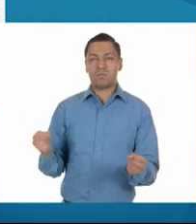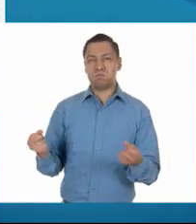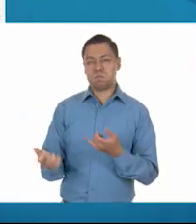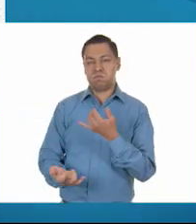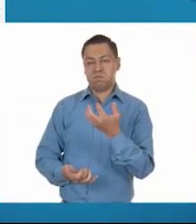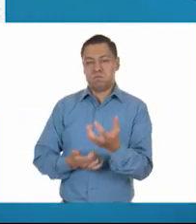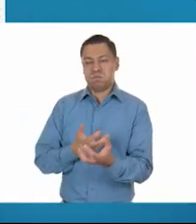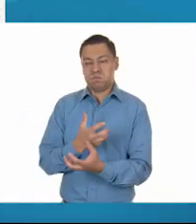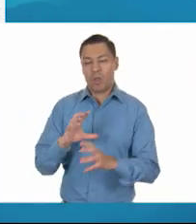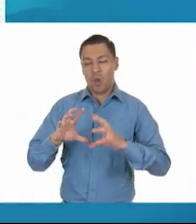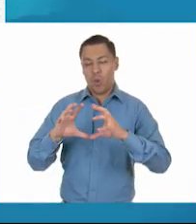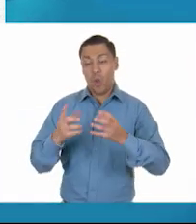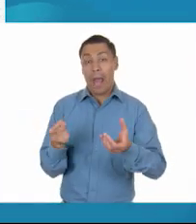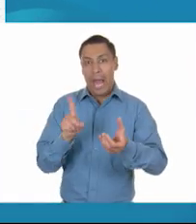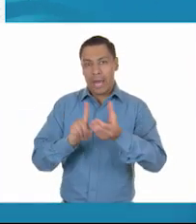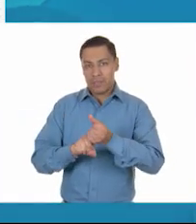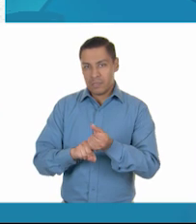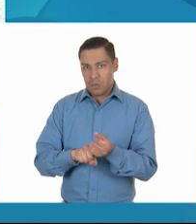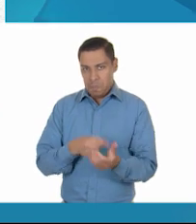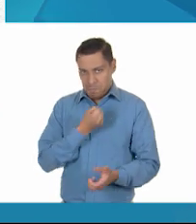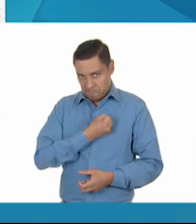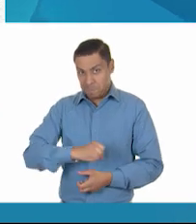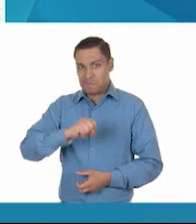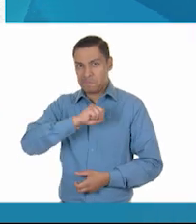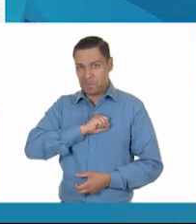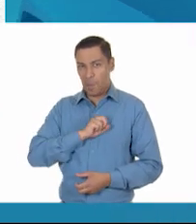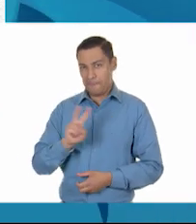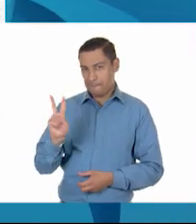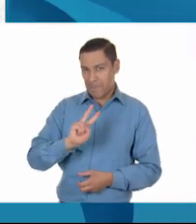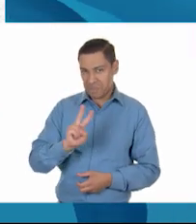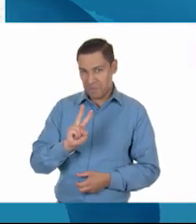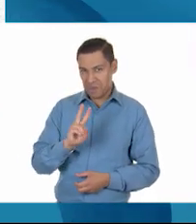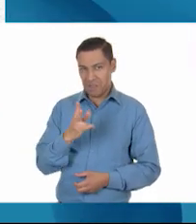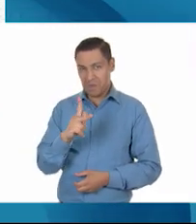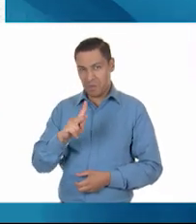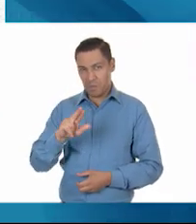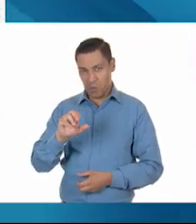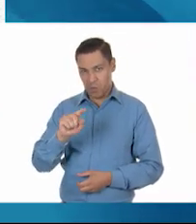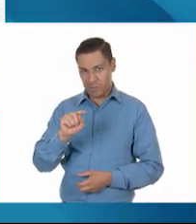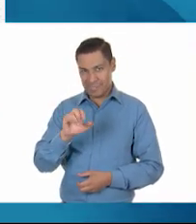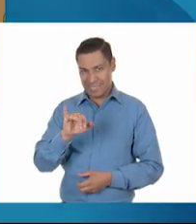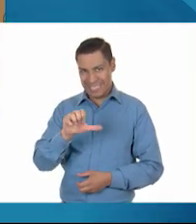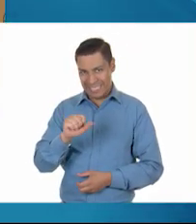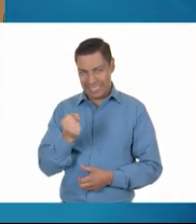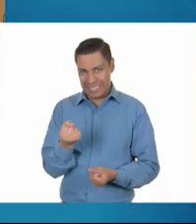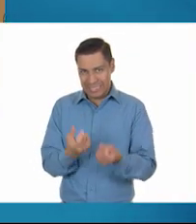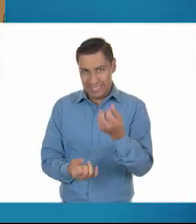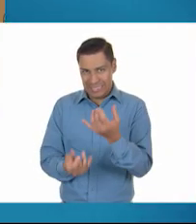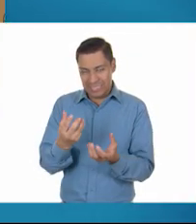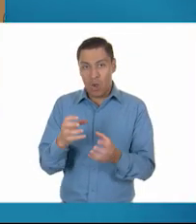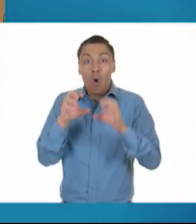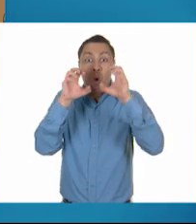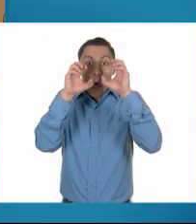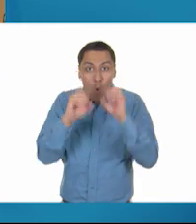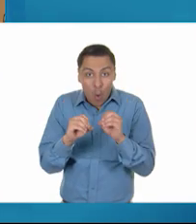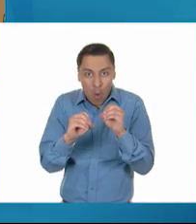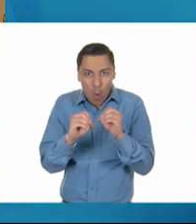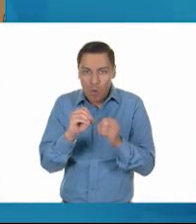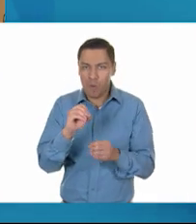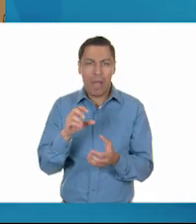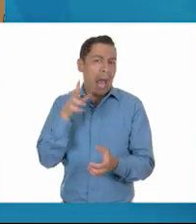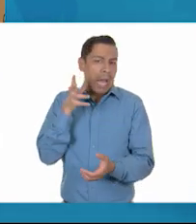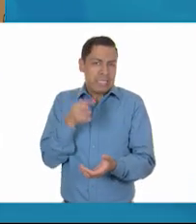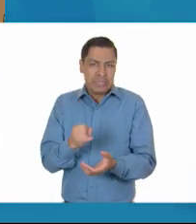nutrientes. También dijo que algunos se pueden comer crudas. Ah, muy bien,